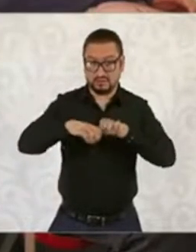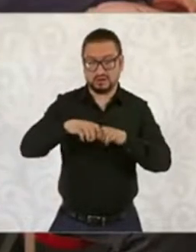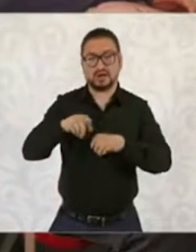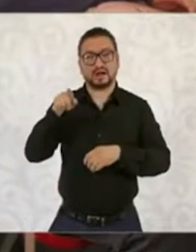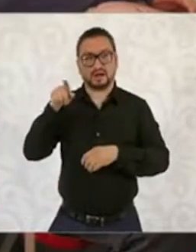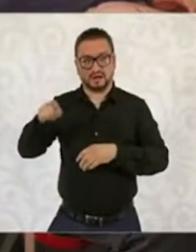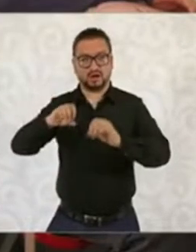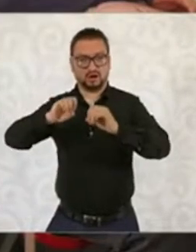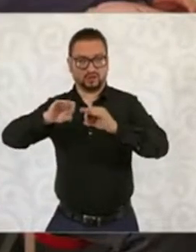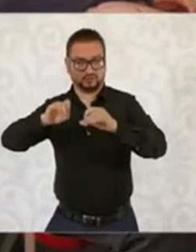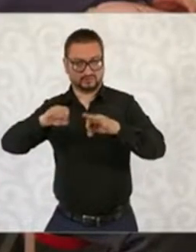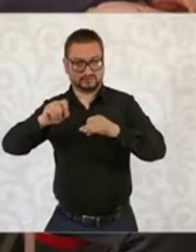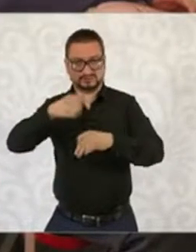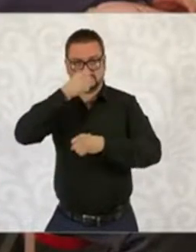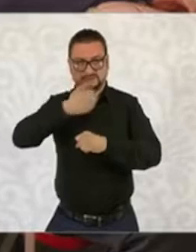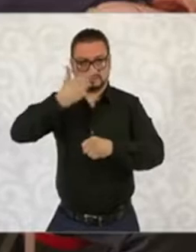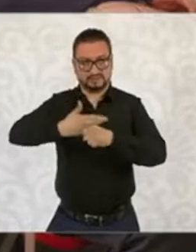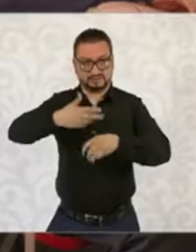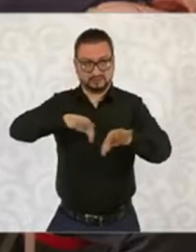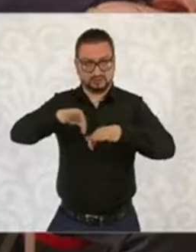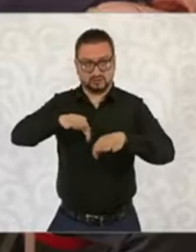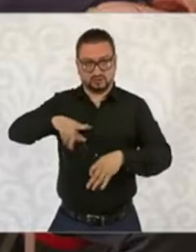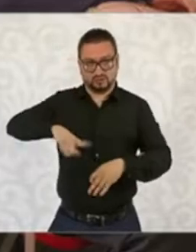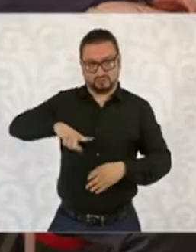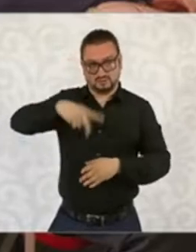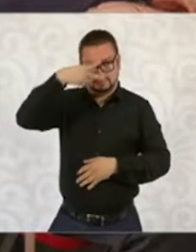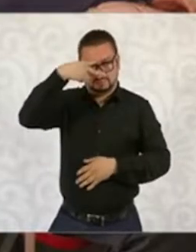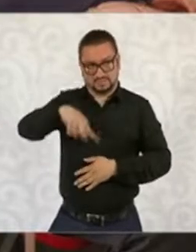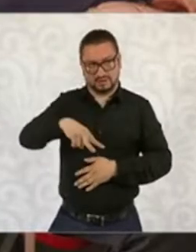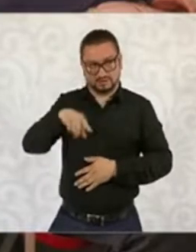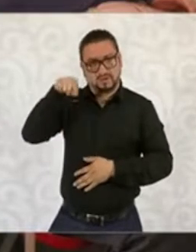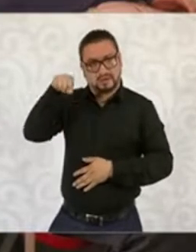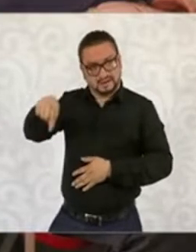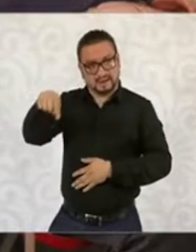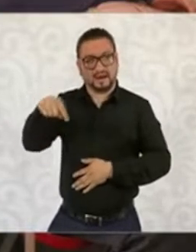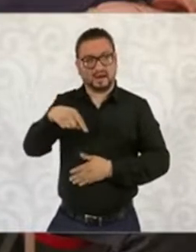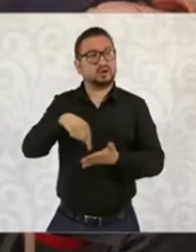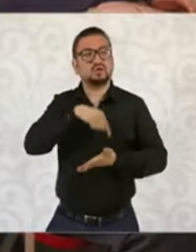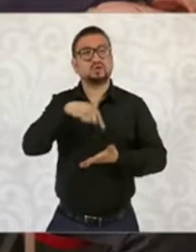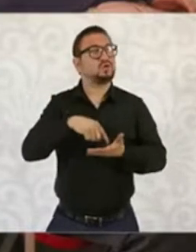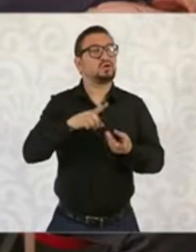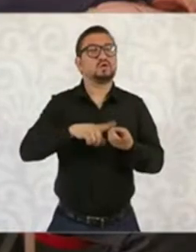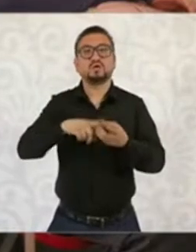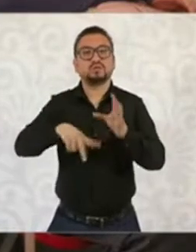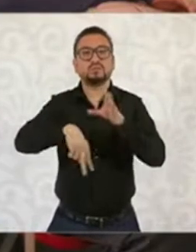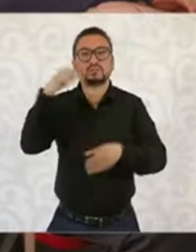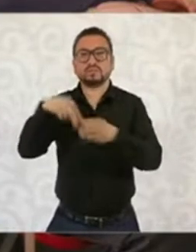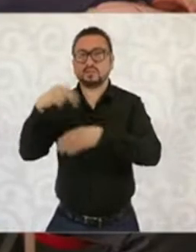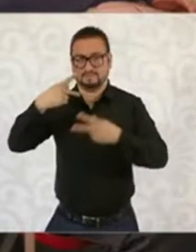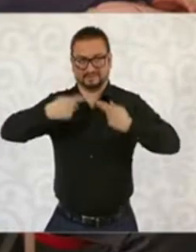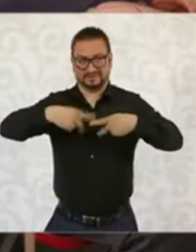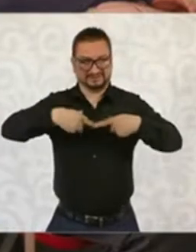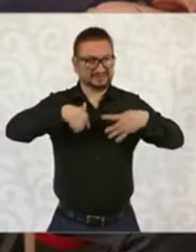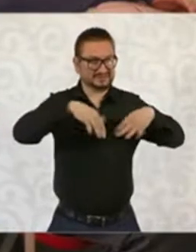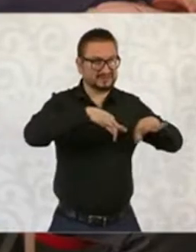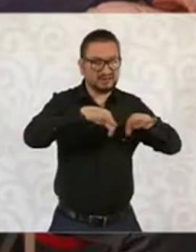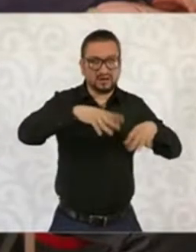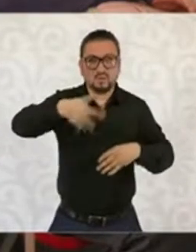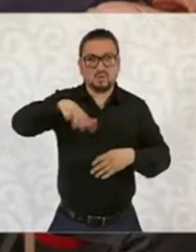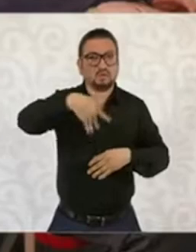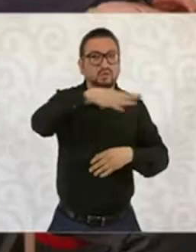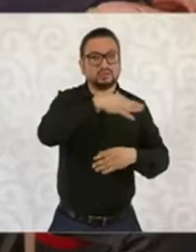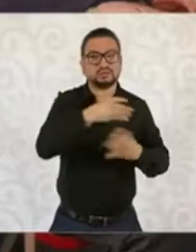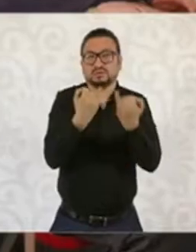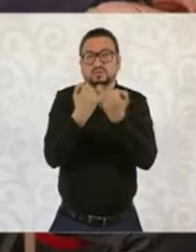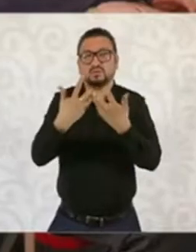parte de la Secretaría del Trabajo del Gobierno de México, donde se facilitan las vacantes de trabajo para los buscadores de empleo y también para